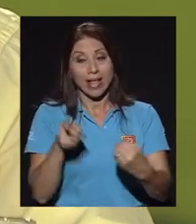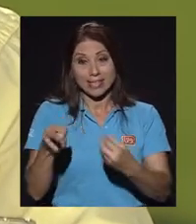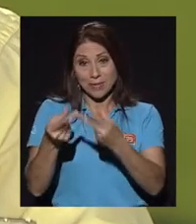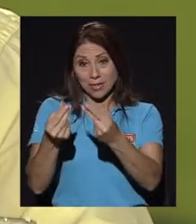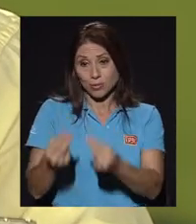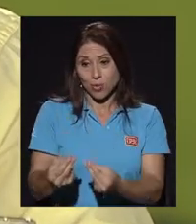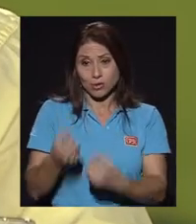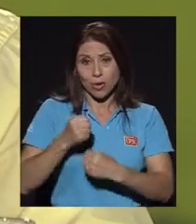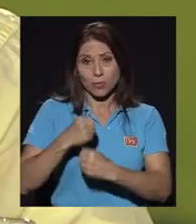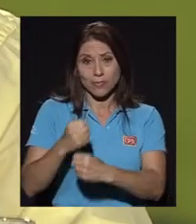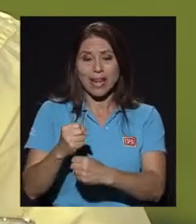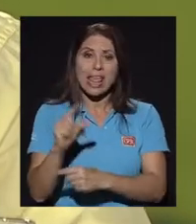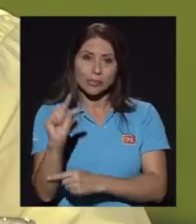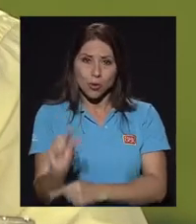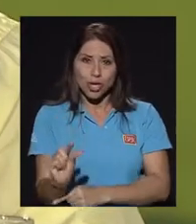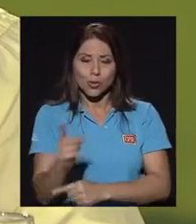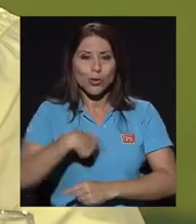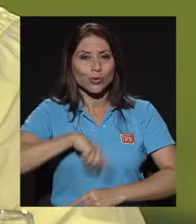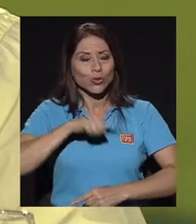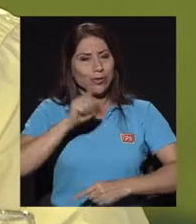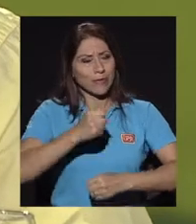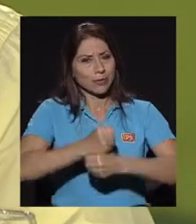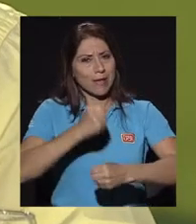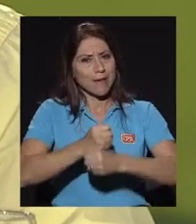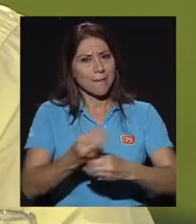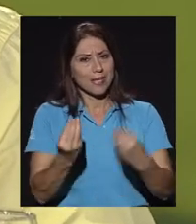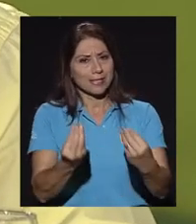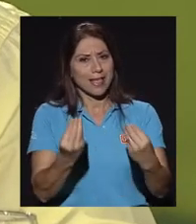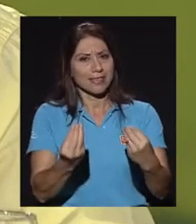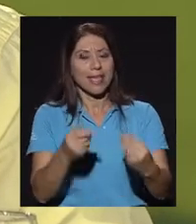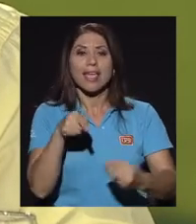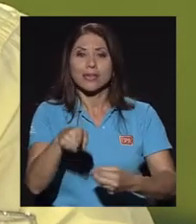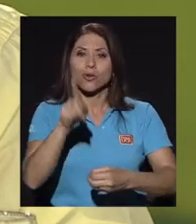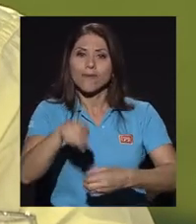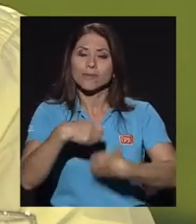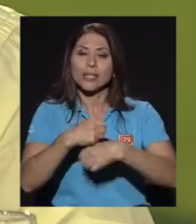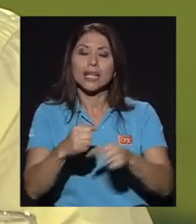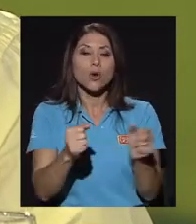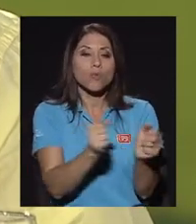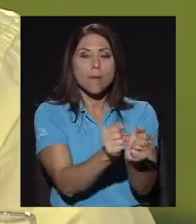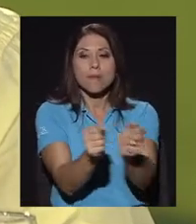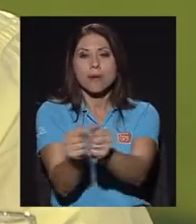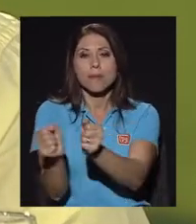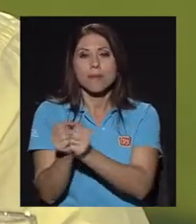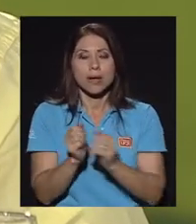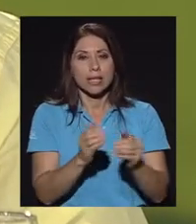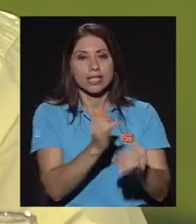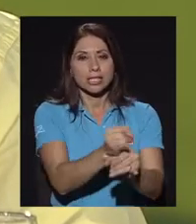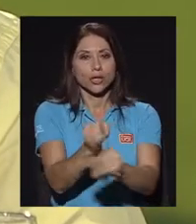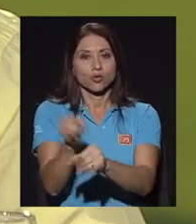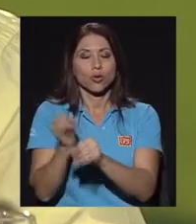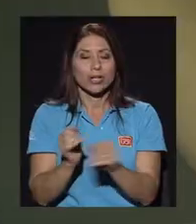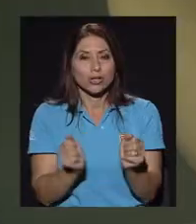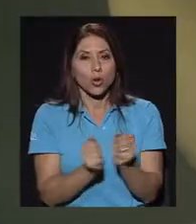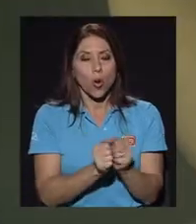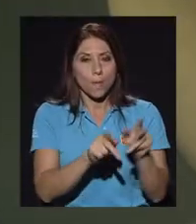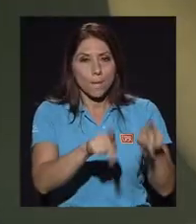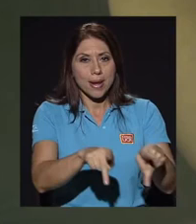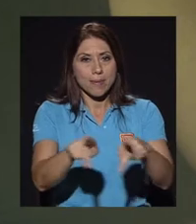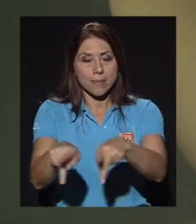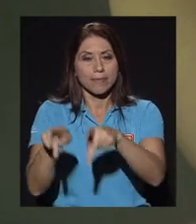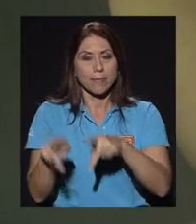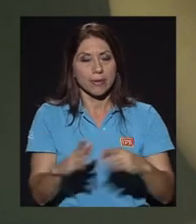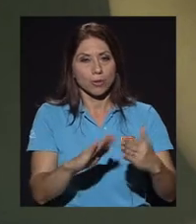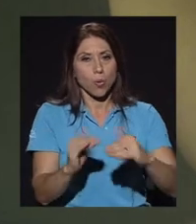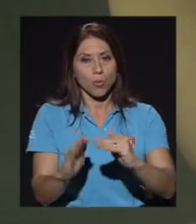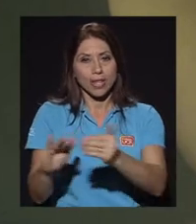la municipalidad es poquito y tenemos que hacer bastante. Y eso lo tenemos que hacer con las instituciones y lo tenemos que hacer con las comunidades.